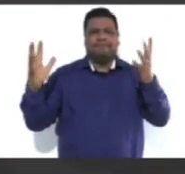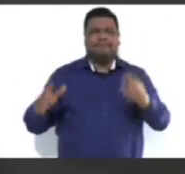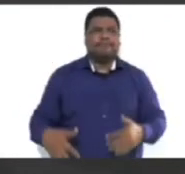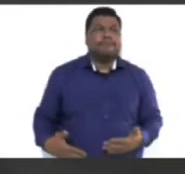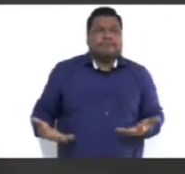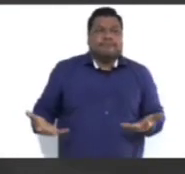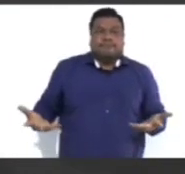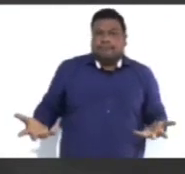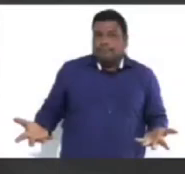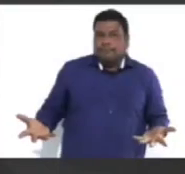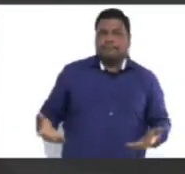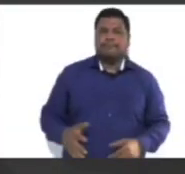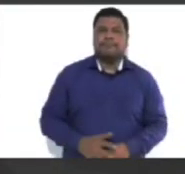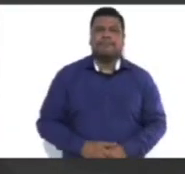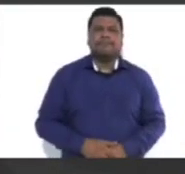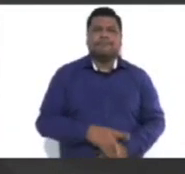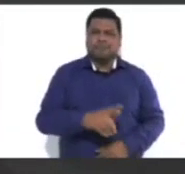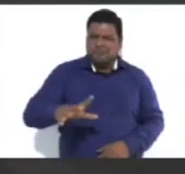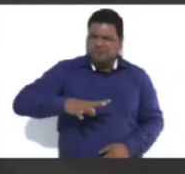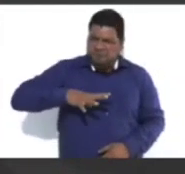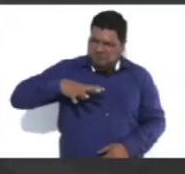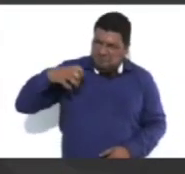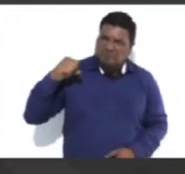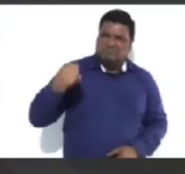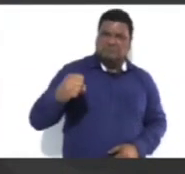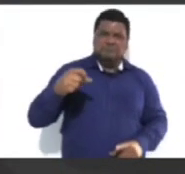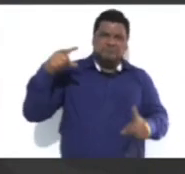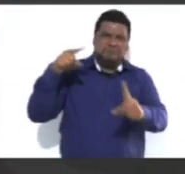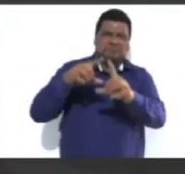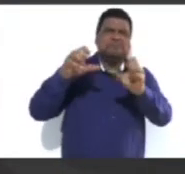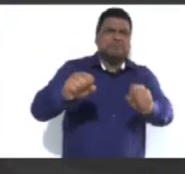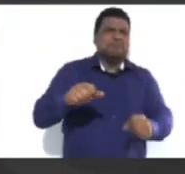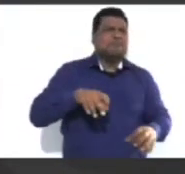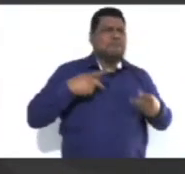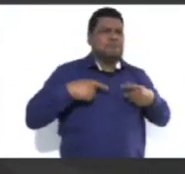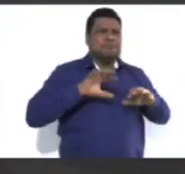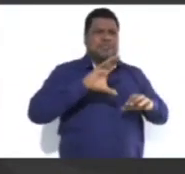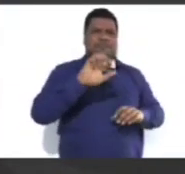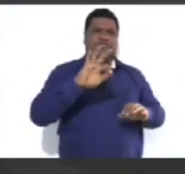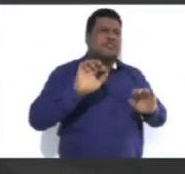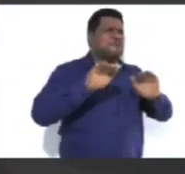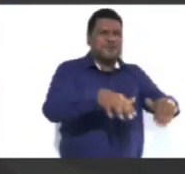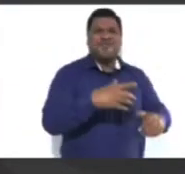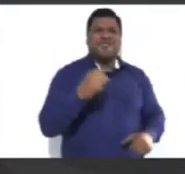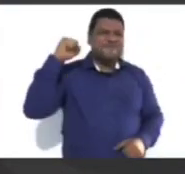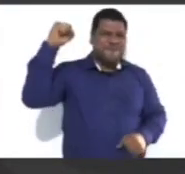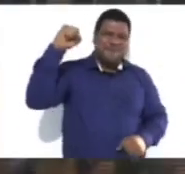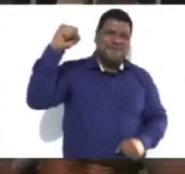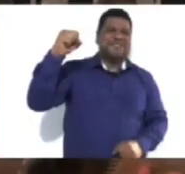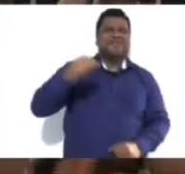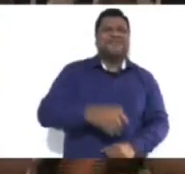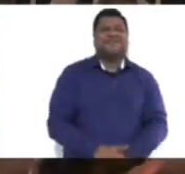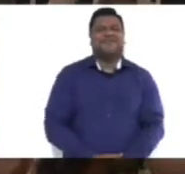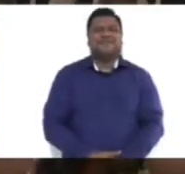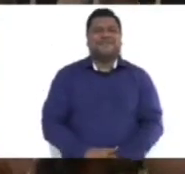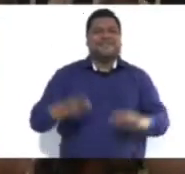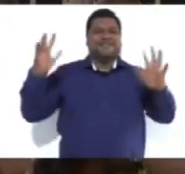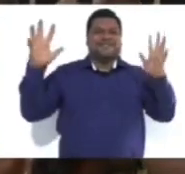Entonces, vamos hacia adelante y que vivan los trabajadores electricistas. Muchas gracias.